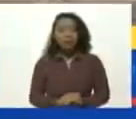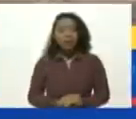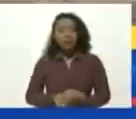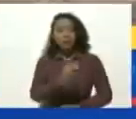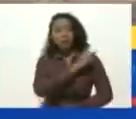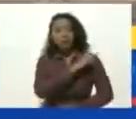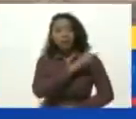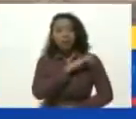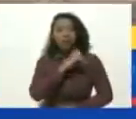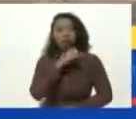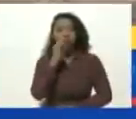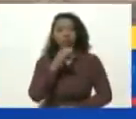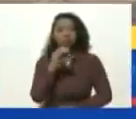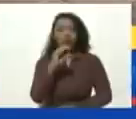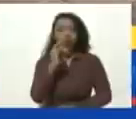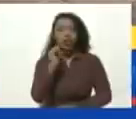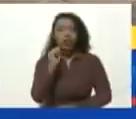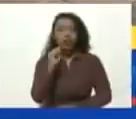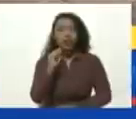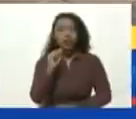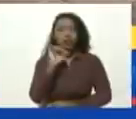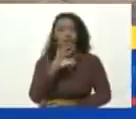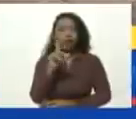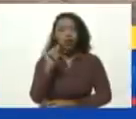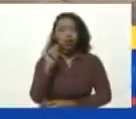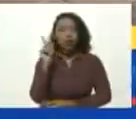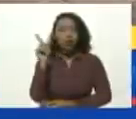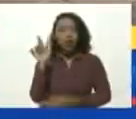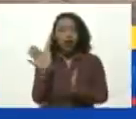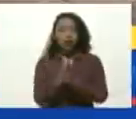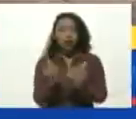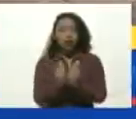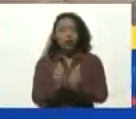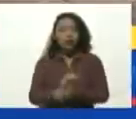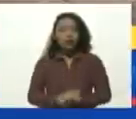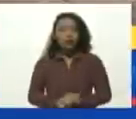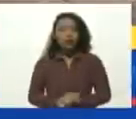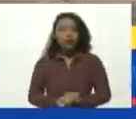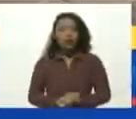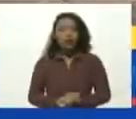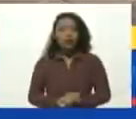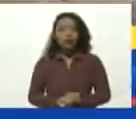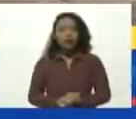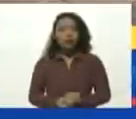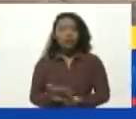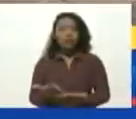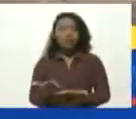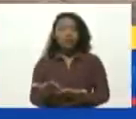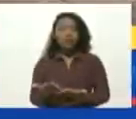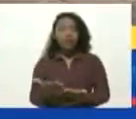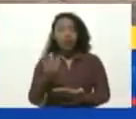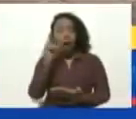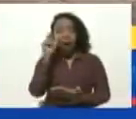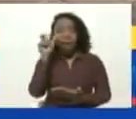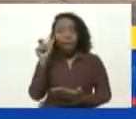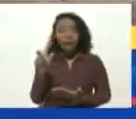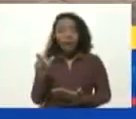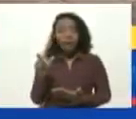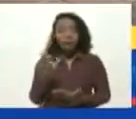comandante de la SODI número 51 de Anzoátegui. y Ángel